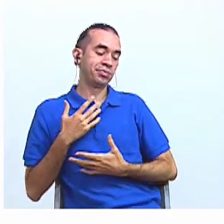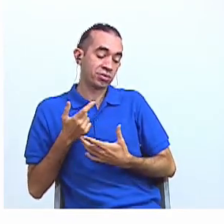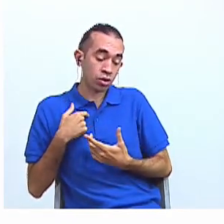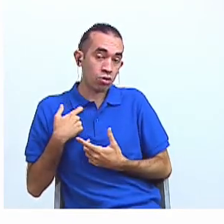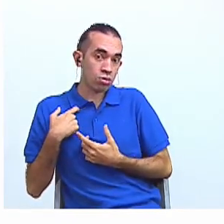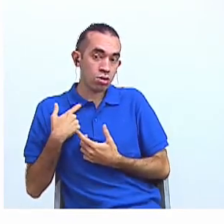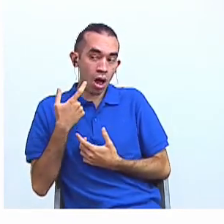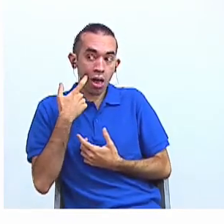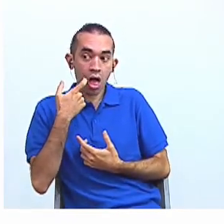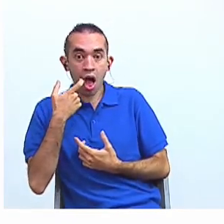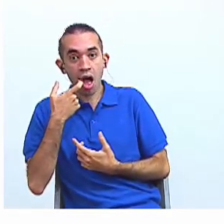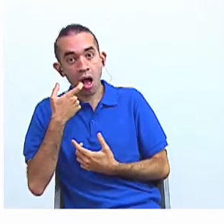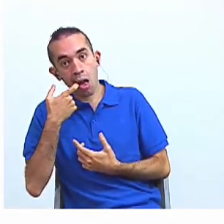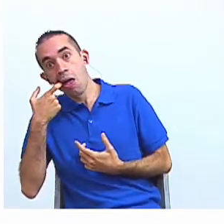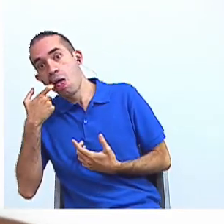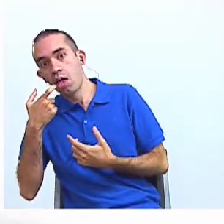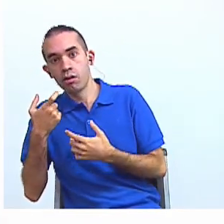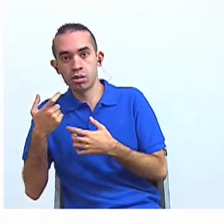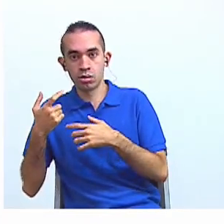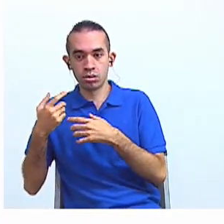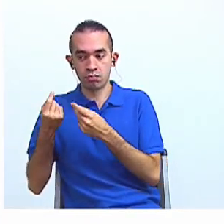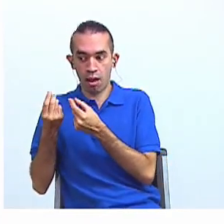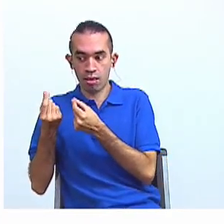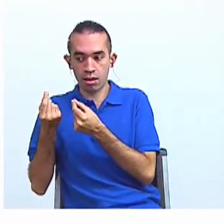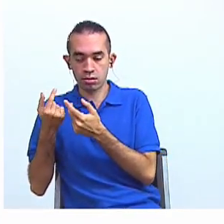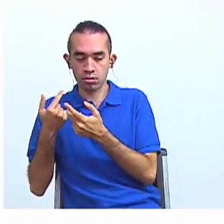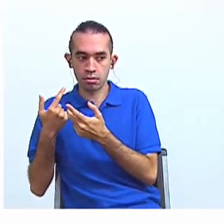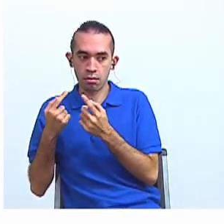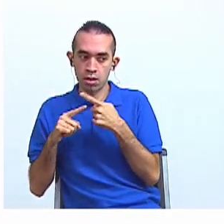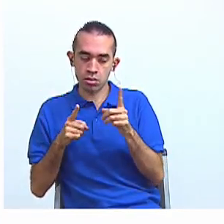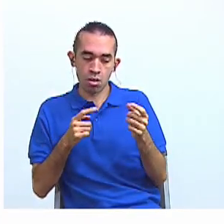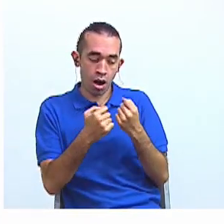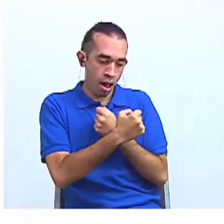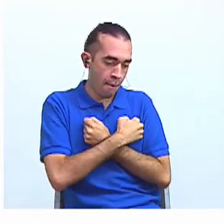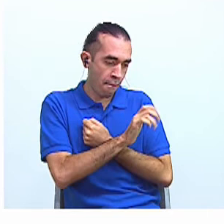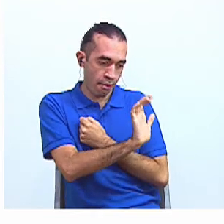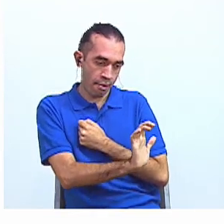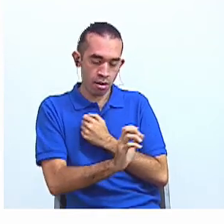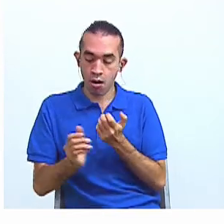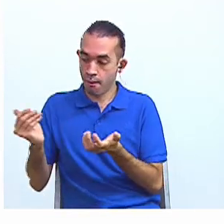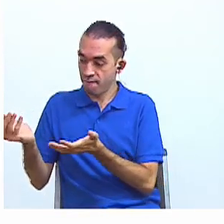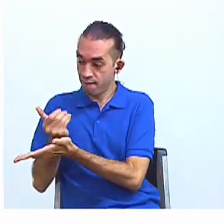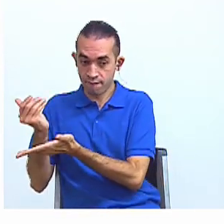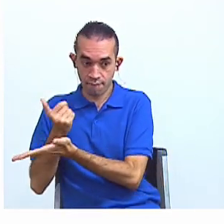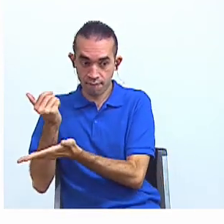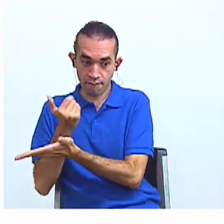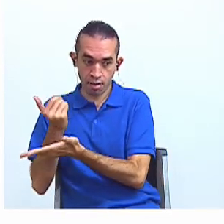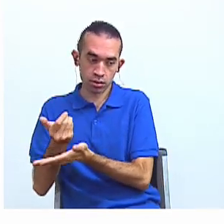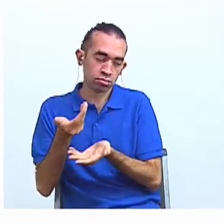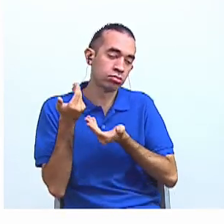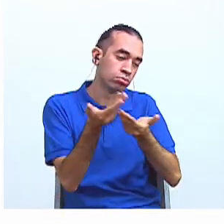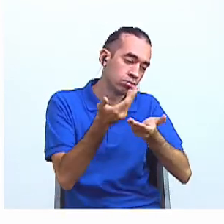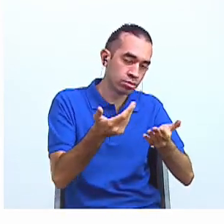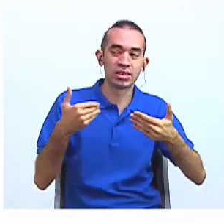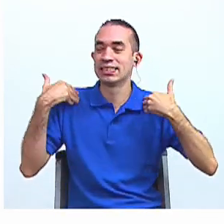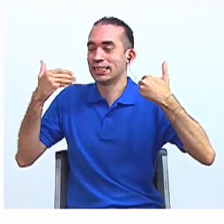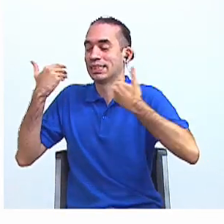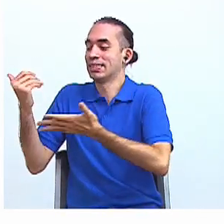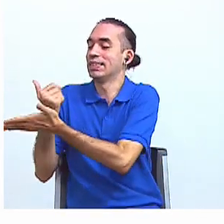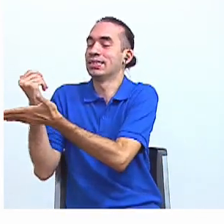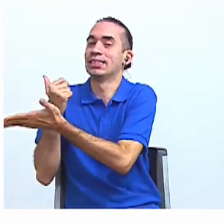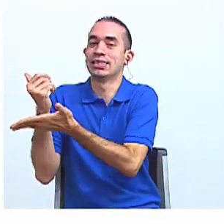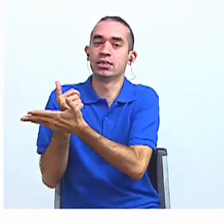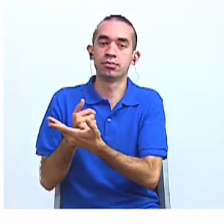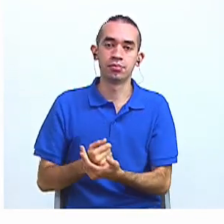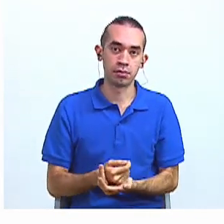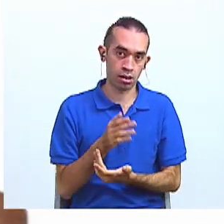Ahora, como sé que es para este niño, que quiero tanto, lo gano con una alegría. Madhav, como